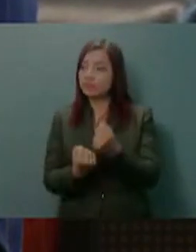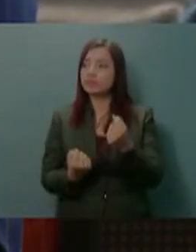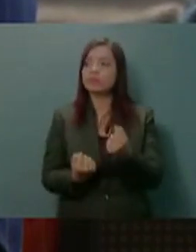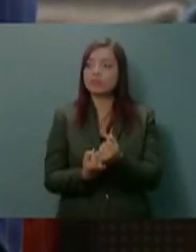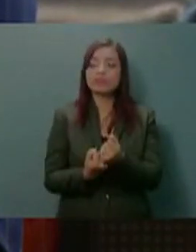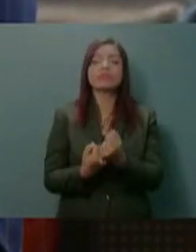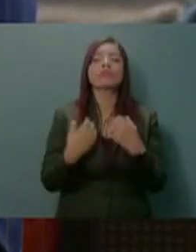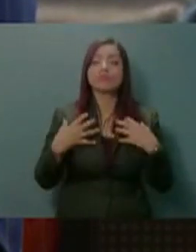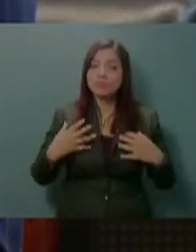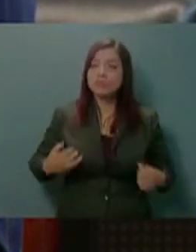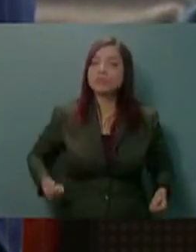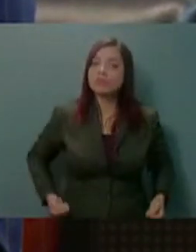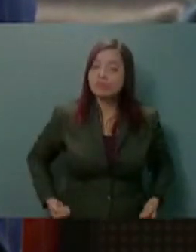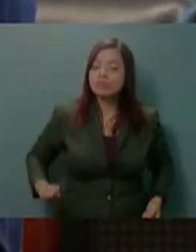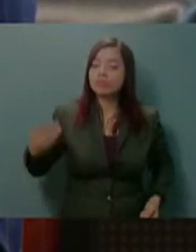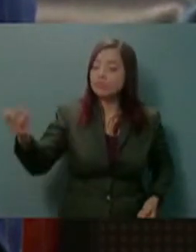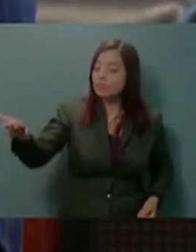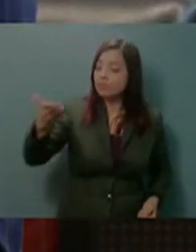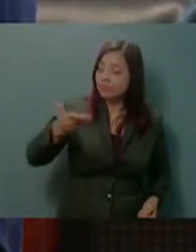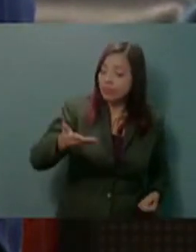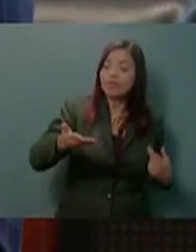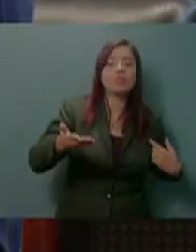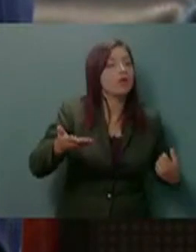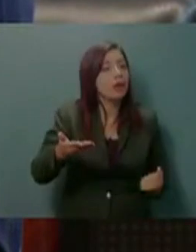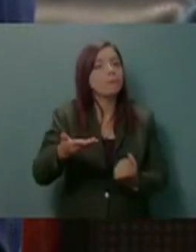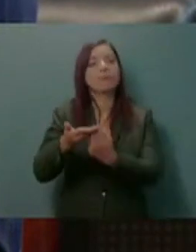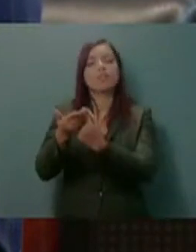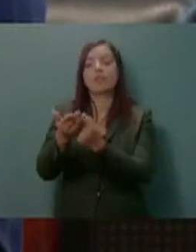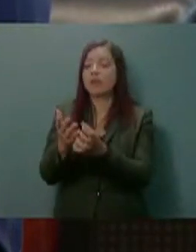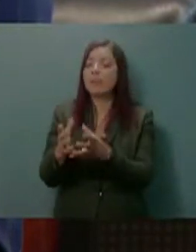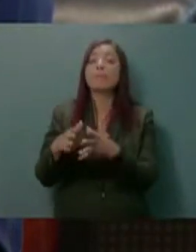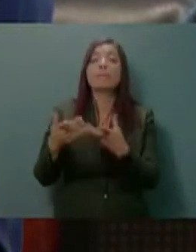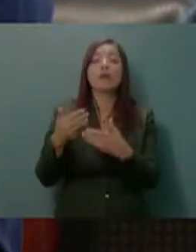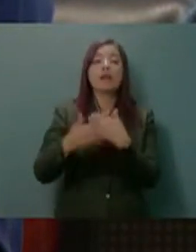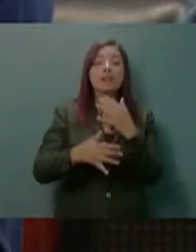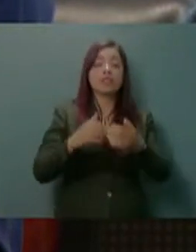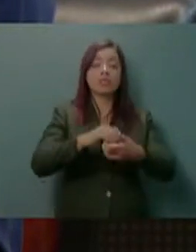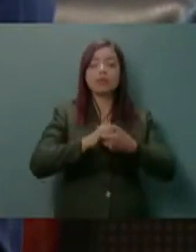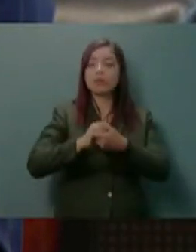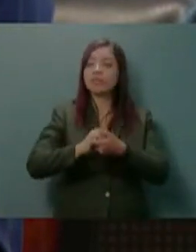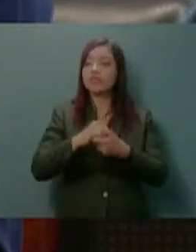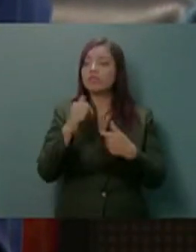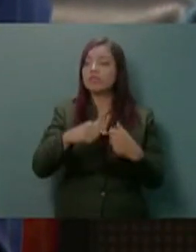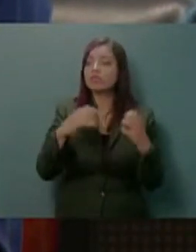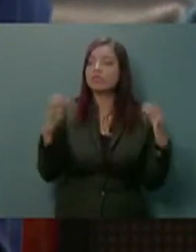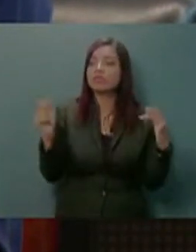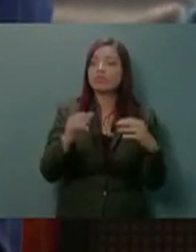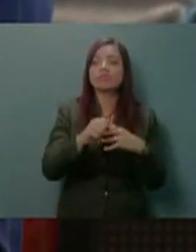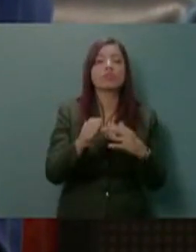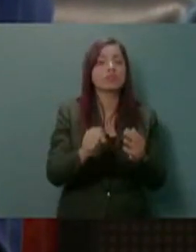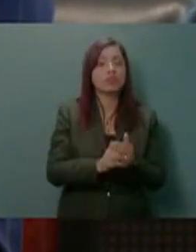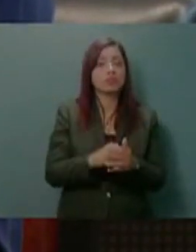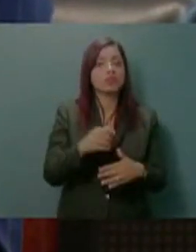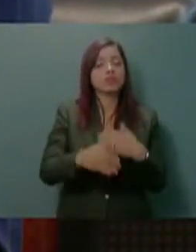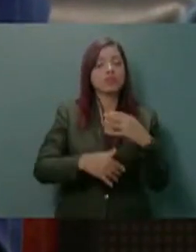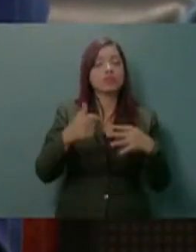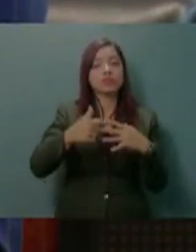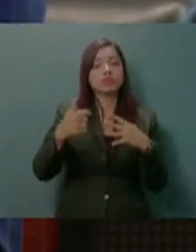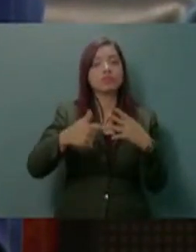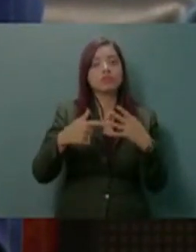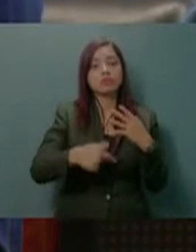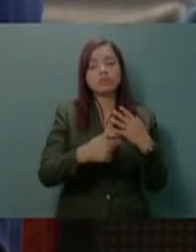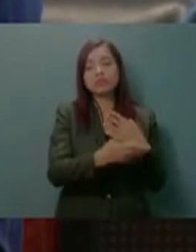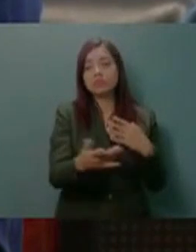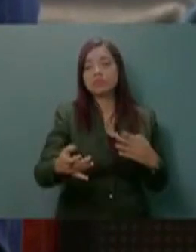del Ejecutivo para que juntos salgamos de esta pandemia, dotando de las herramientas legales